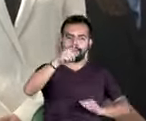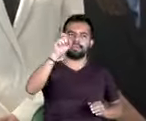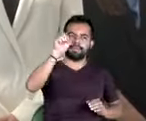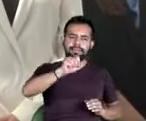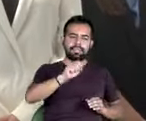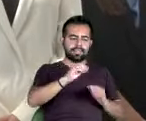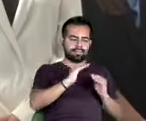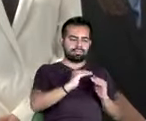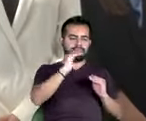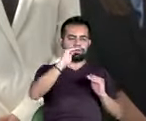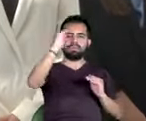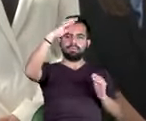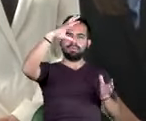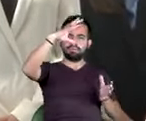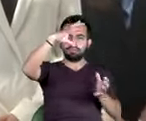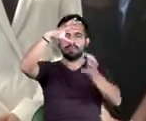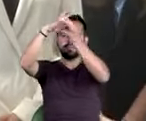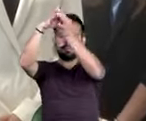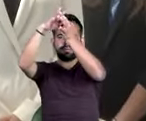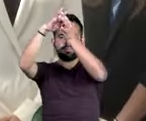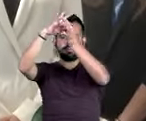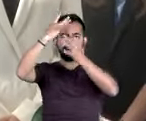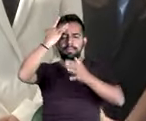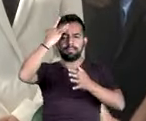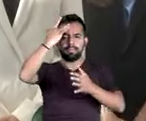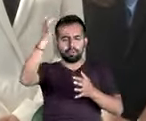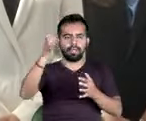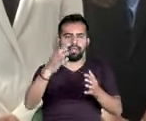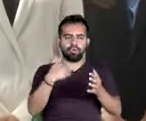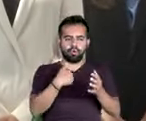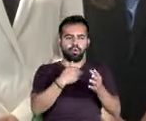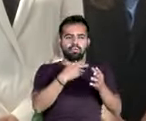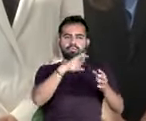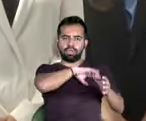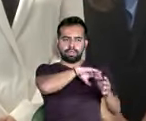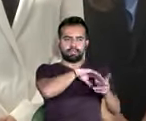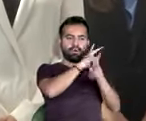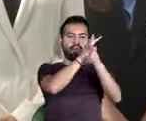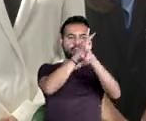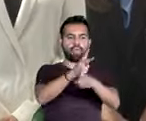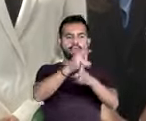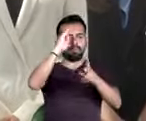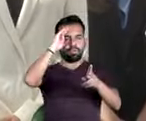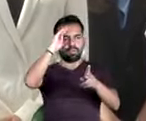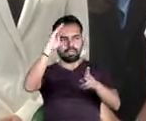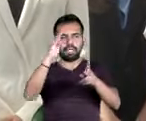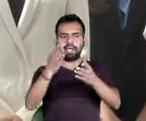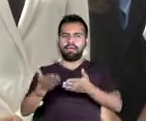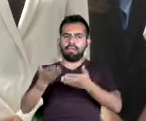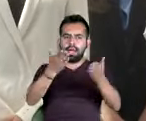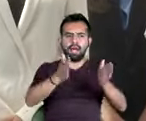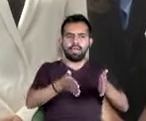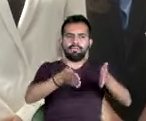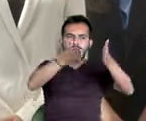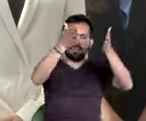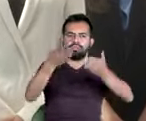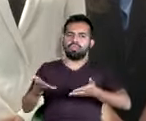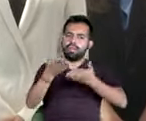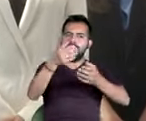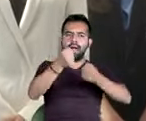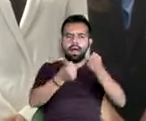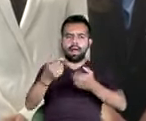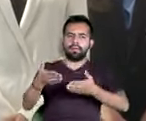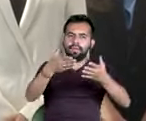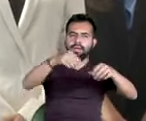esté a punto, digamos, que esté bien mantenida y que tengamos en todos los casos comités barriales. Quito tenía